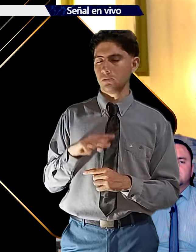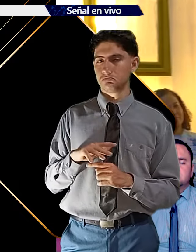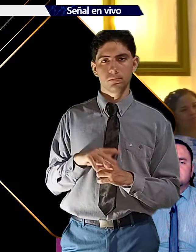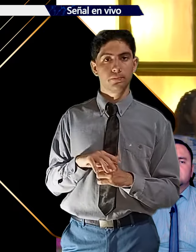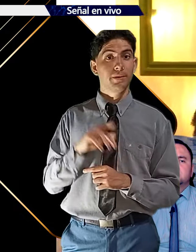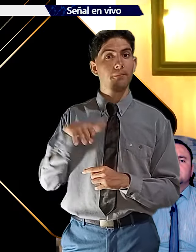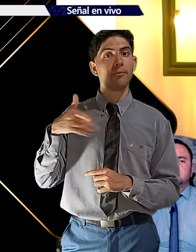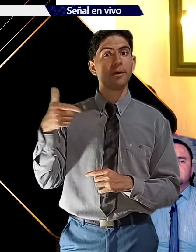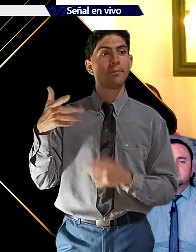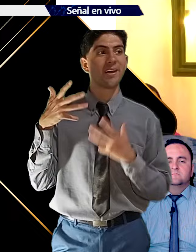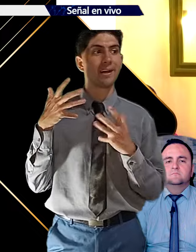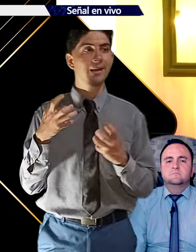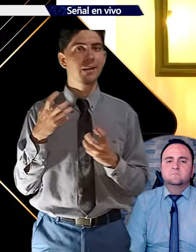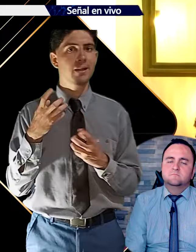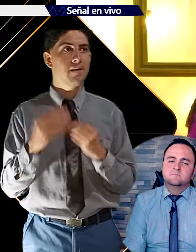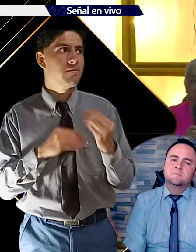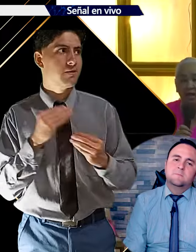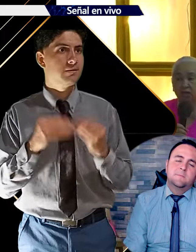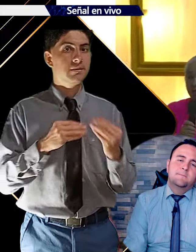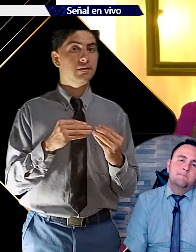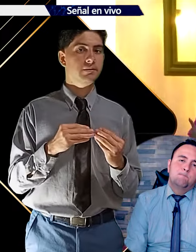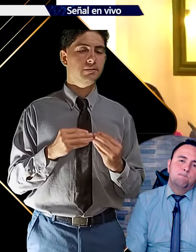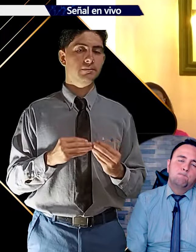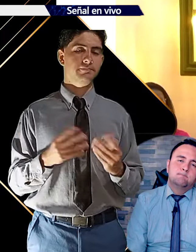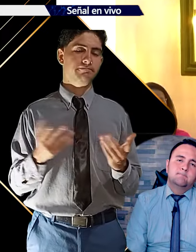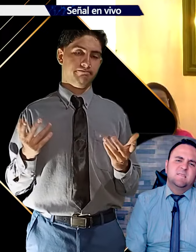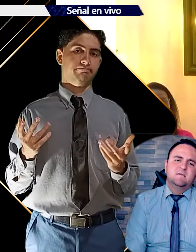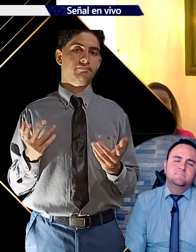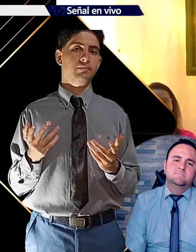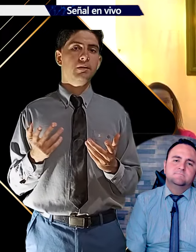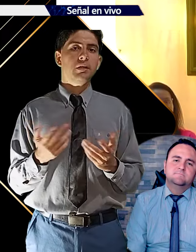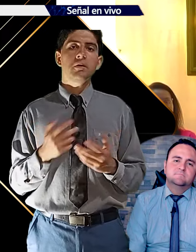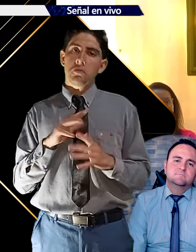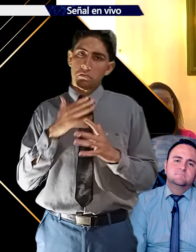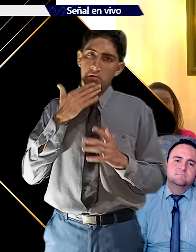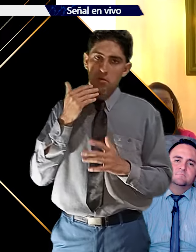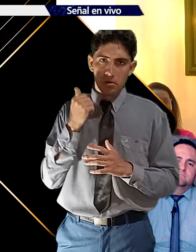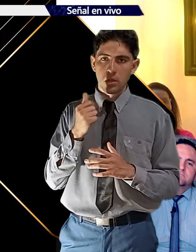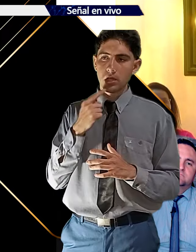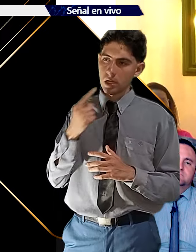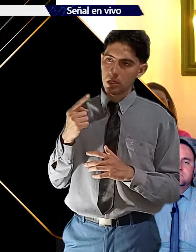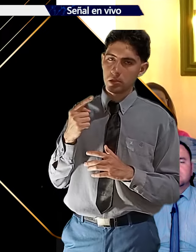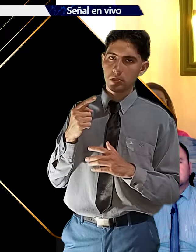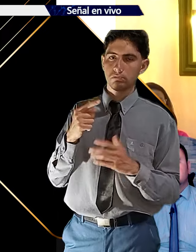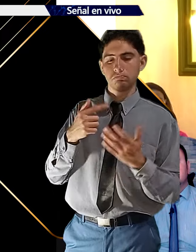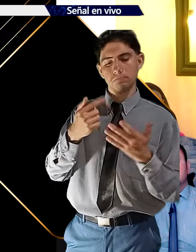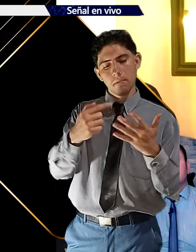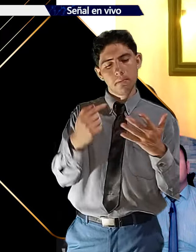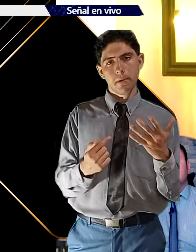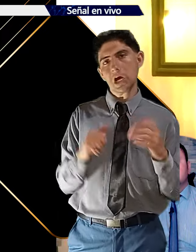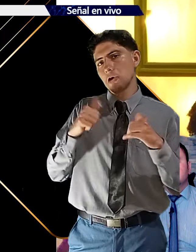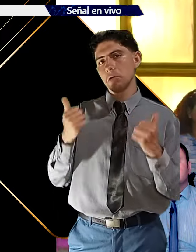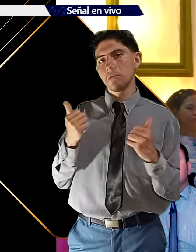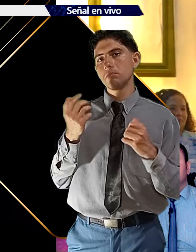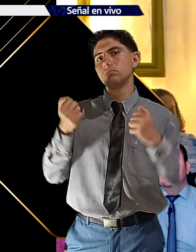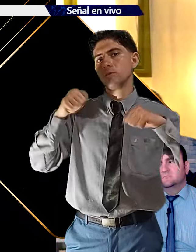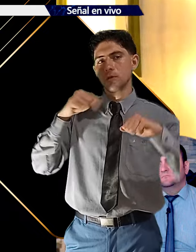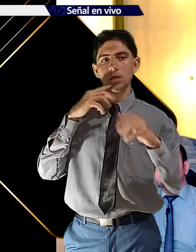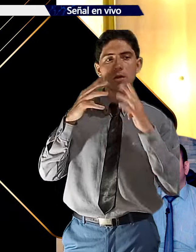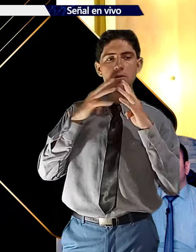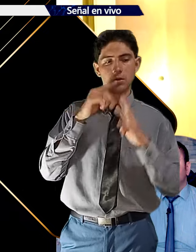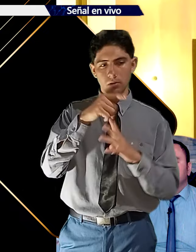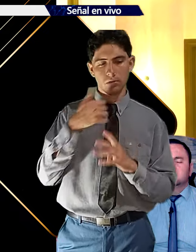tú le cierras la puerta del todo, él te hace 1000 cosas por fuera. Y yo le dije, no quiero nada escondidas, no quiero mentiras, no quiero engaños. La verdad, aunque me duela, pero vamos a